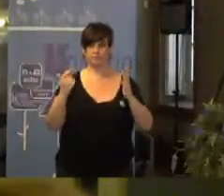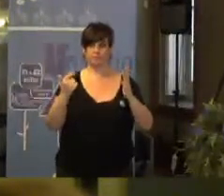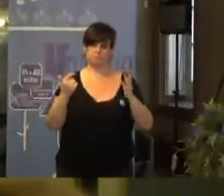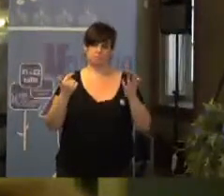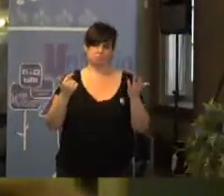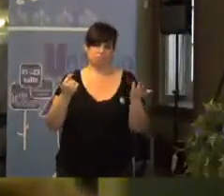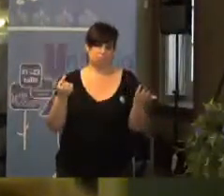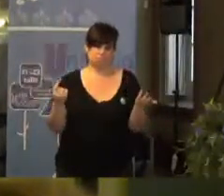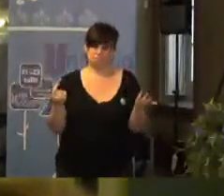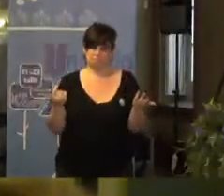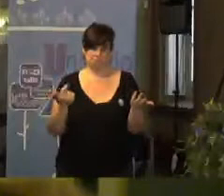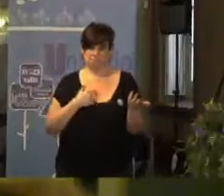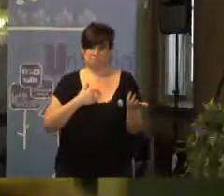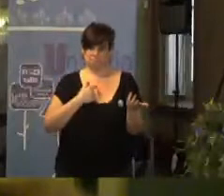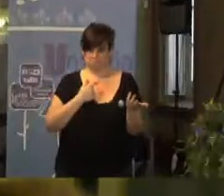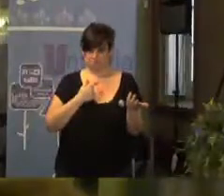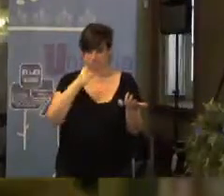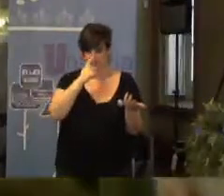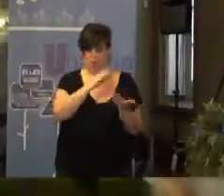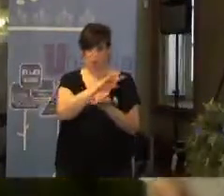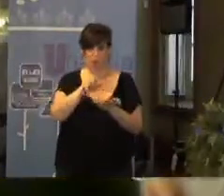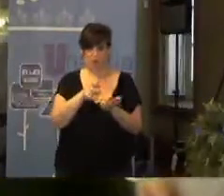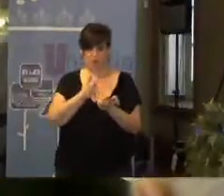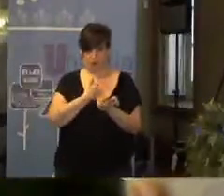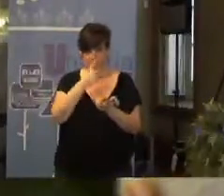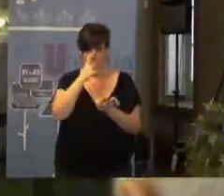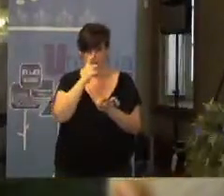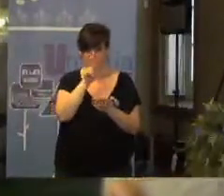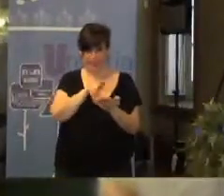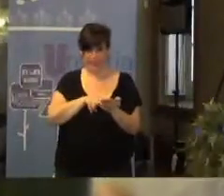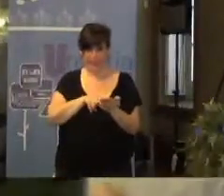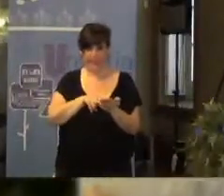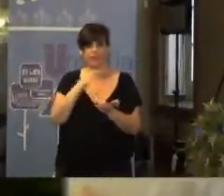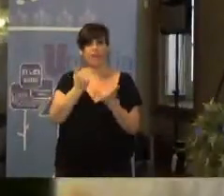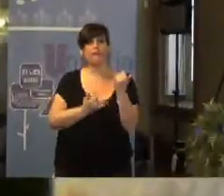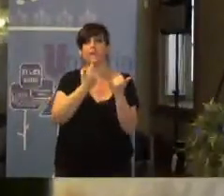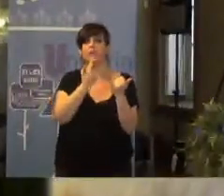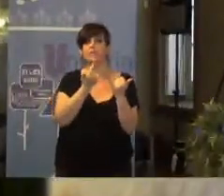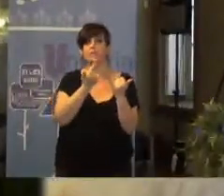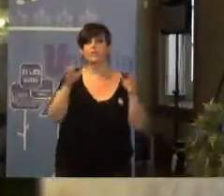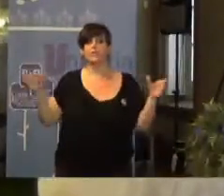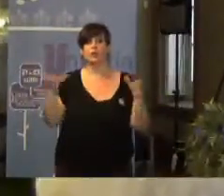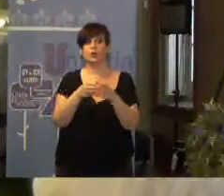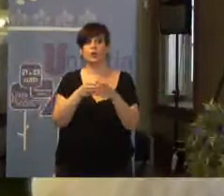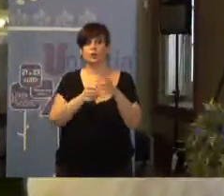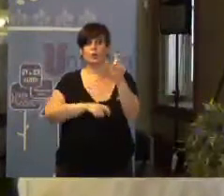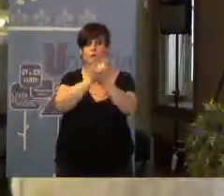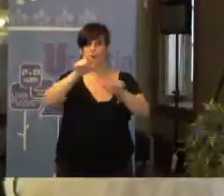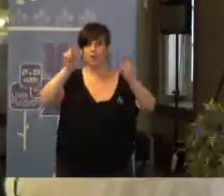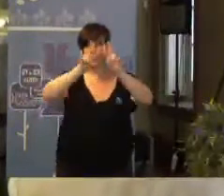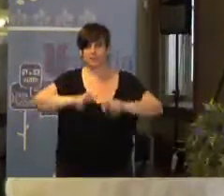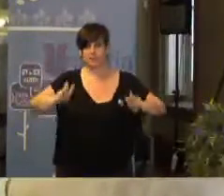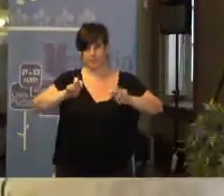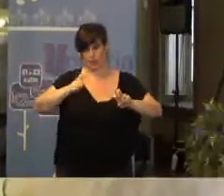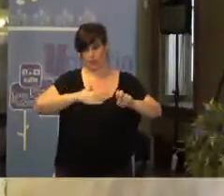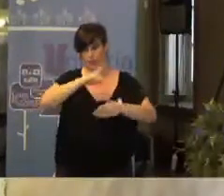de dunha noticia que lin, creo que foi en Praza, que un grupo de investigadores galegos, todos menores